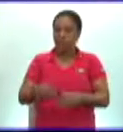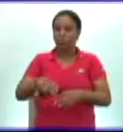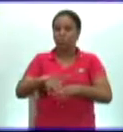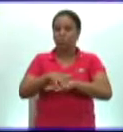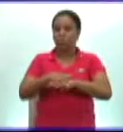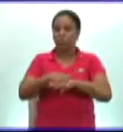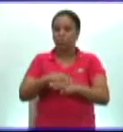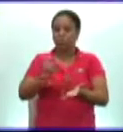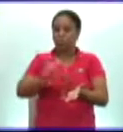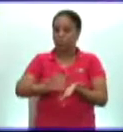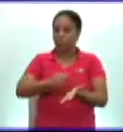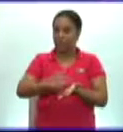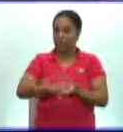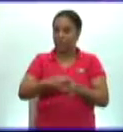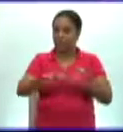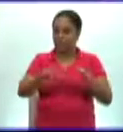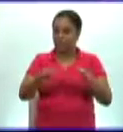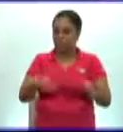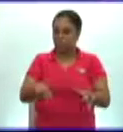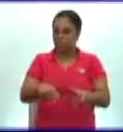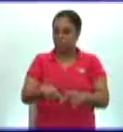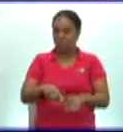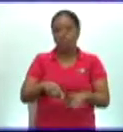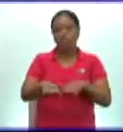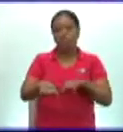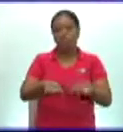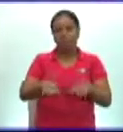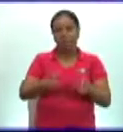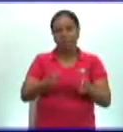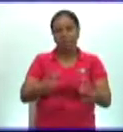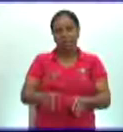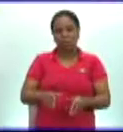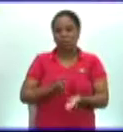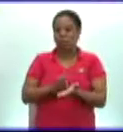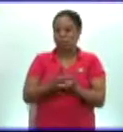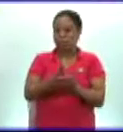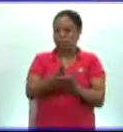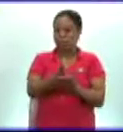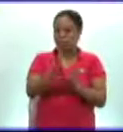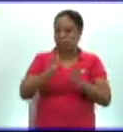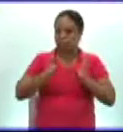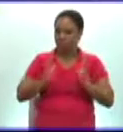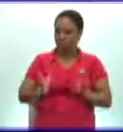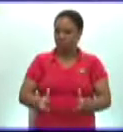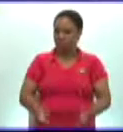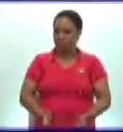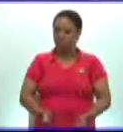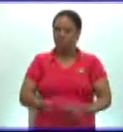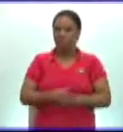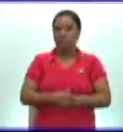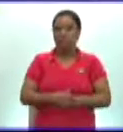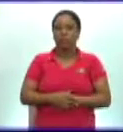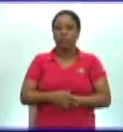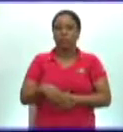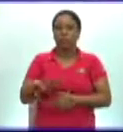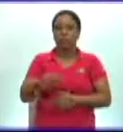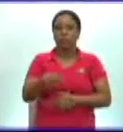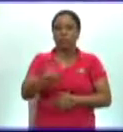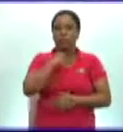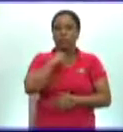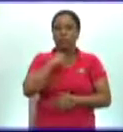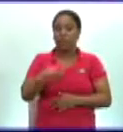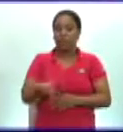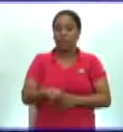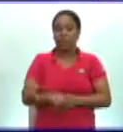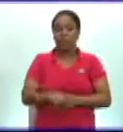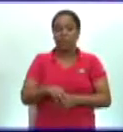también hacíamos mover el cuerpo con un movimiento rectilíneo uniforme. Vamos a ver en estos 2 casos que el